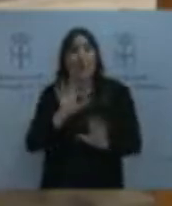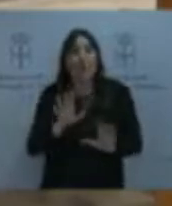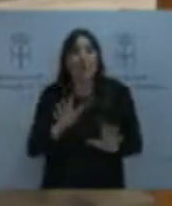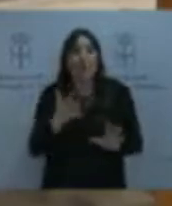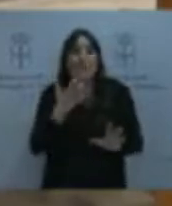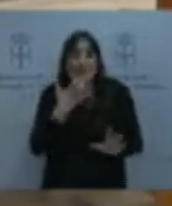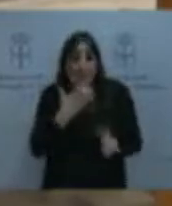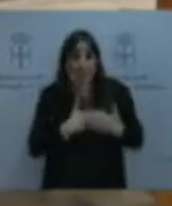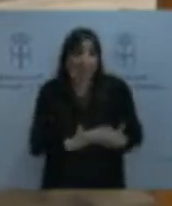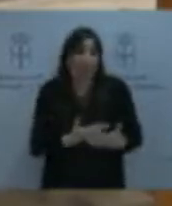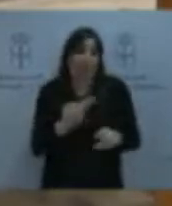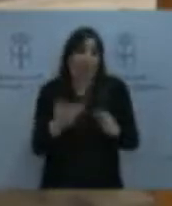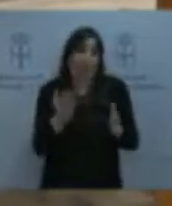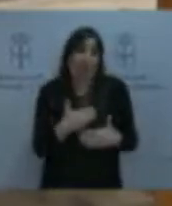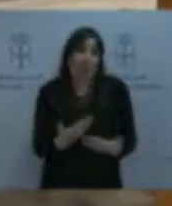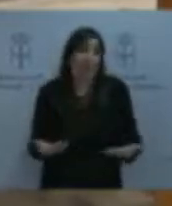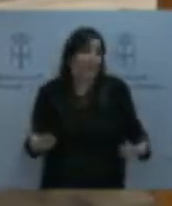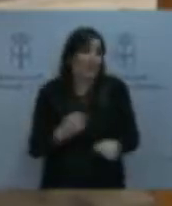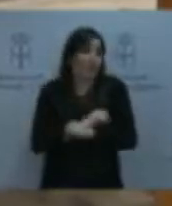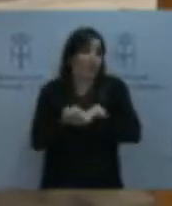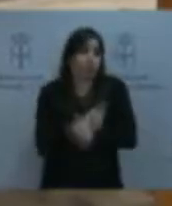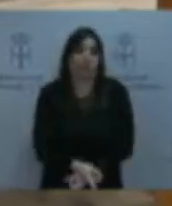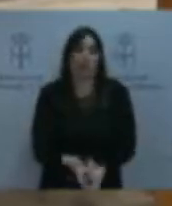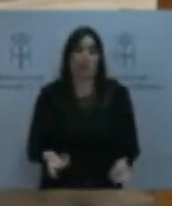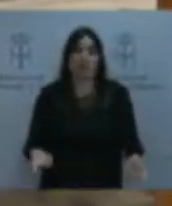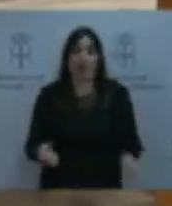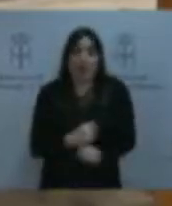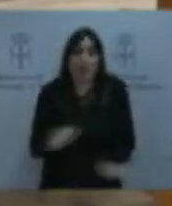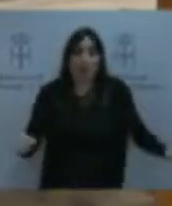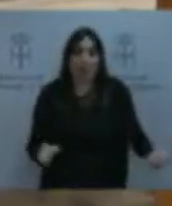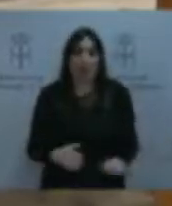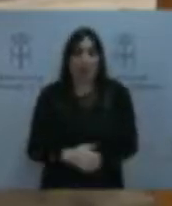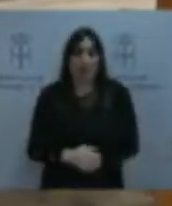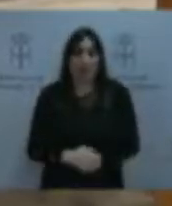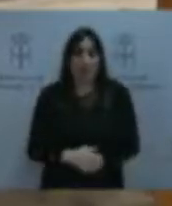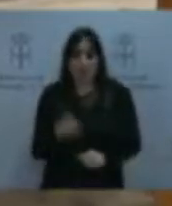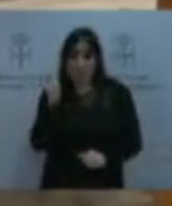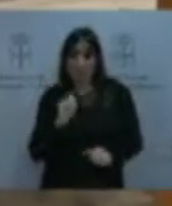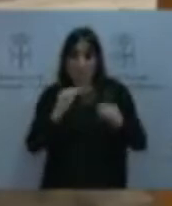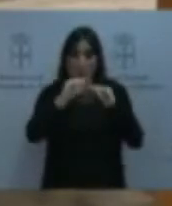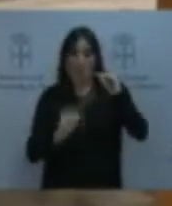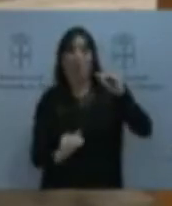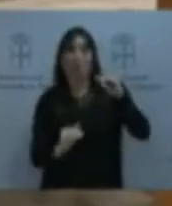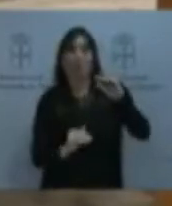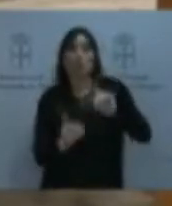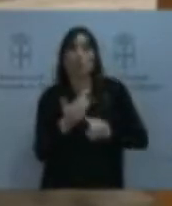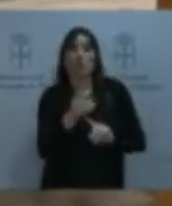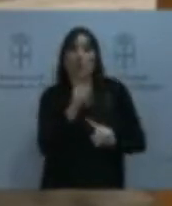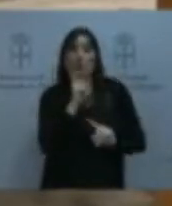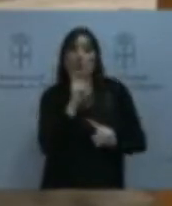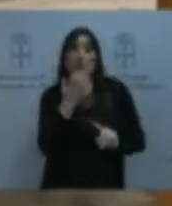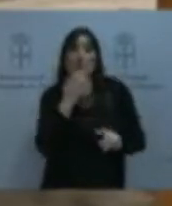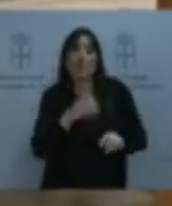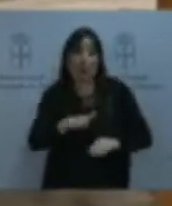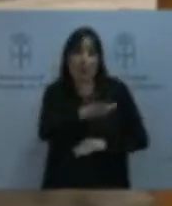nada que hacer. La brecha salarial no se responde solamente con una ventanilla única, hace falta una respuesta unánime. Ustedes se tienen que poner